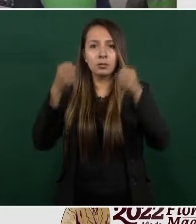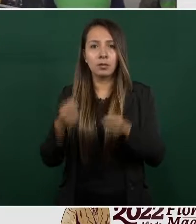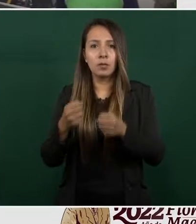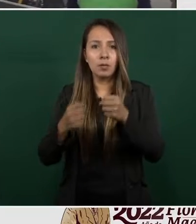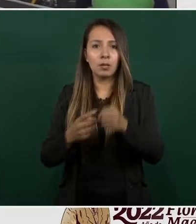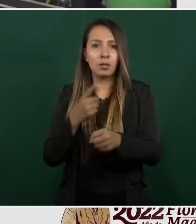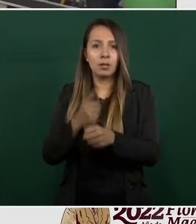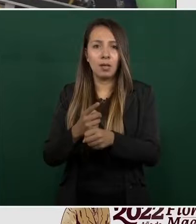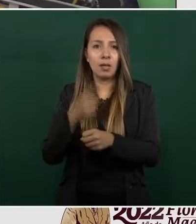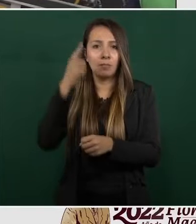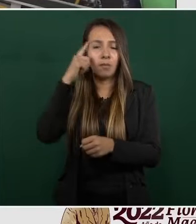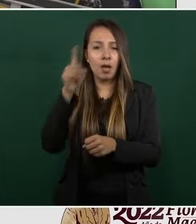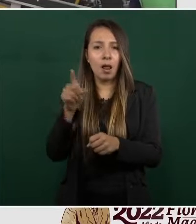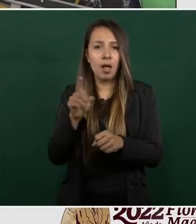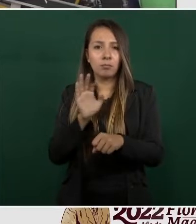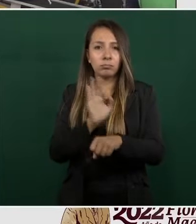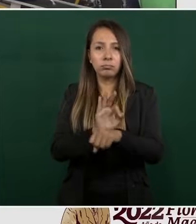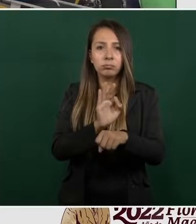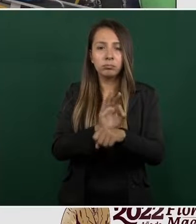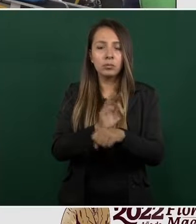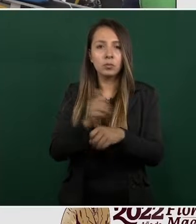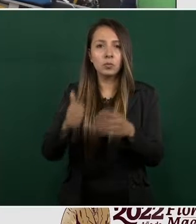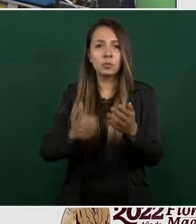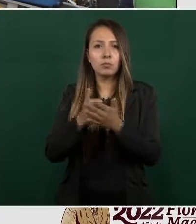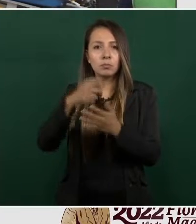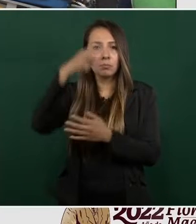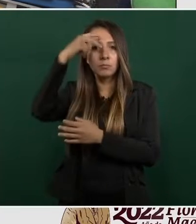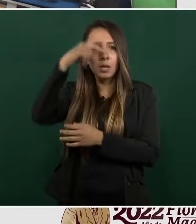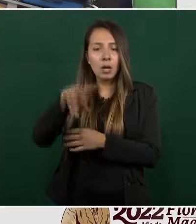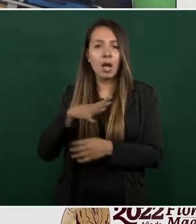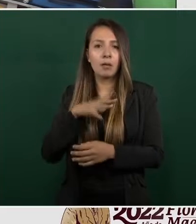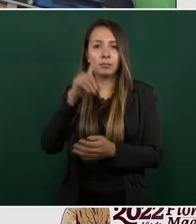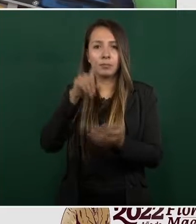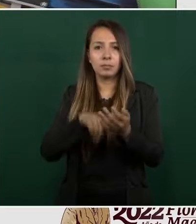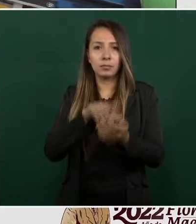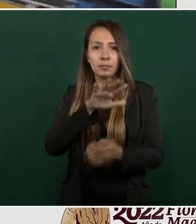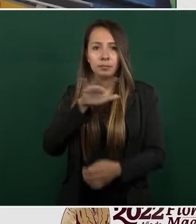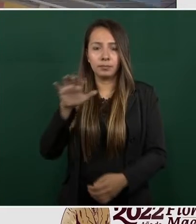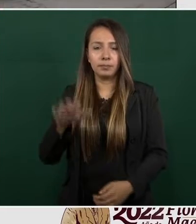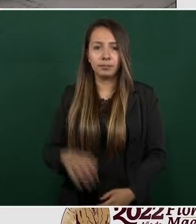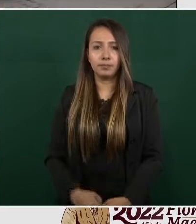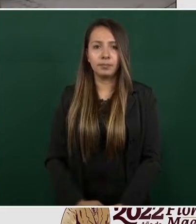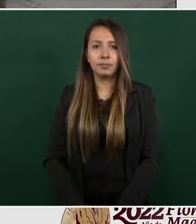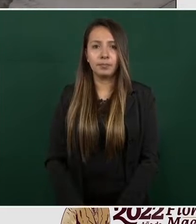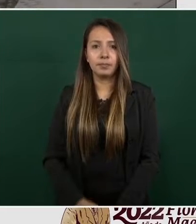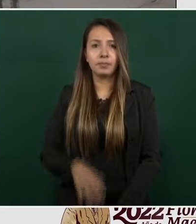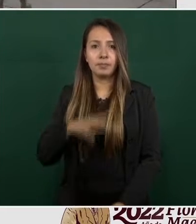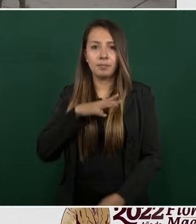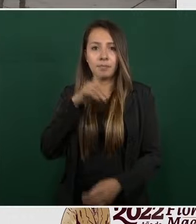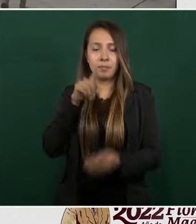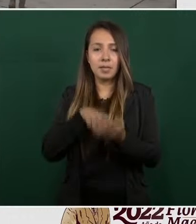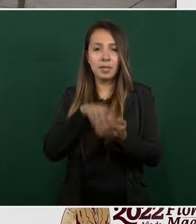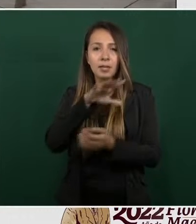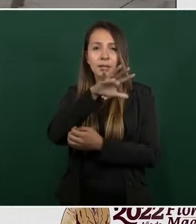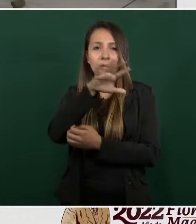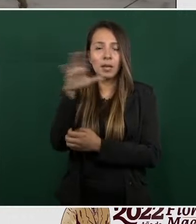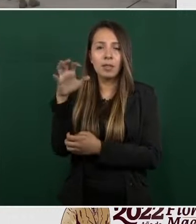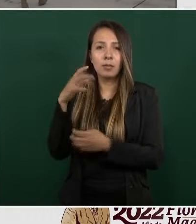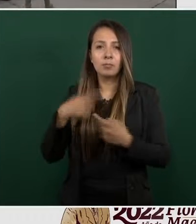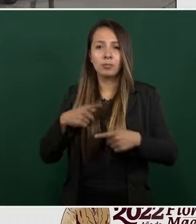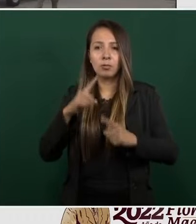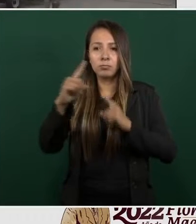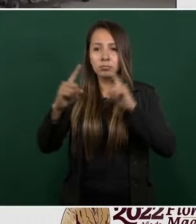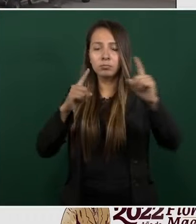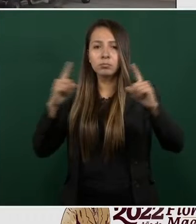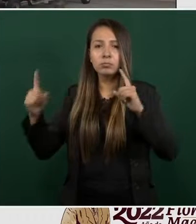Protección Aeroportuaria en la Ciudad de México, tenemos 1,500 elementos desplegados, acciones y resultados, apoyos